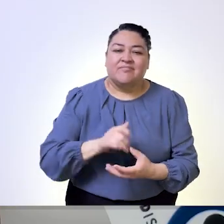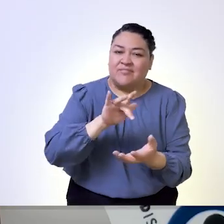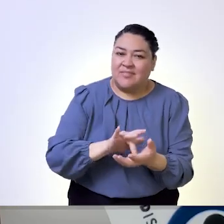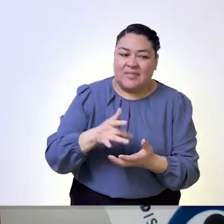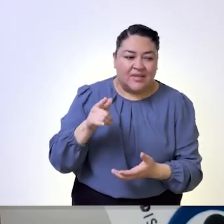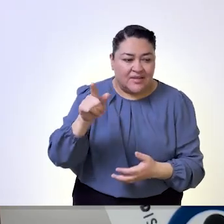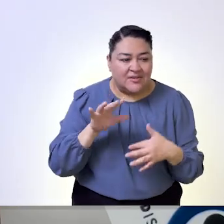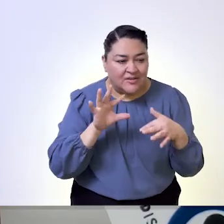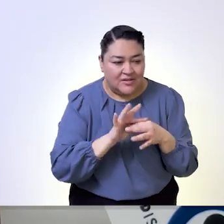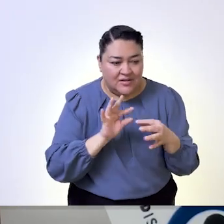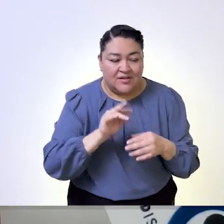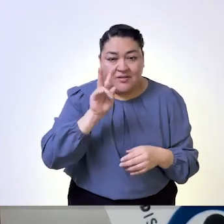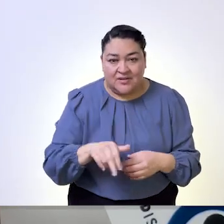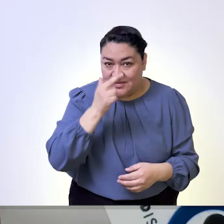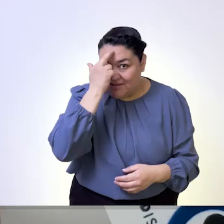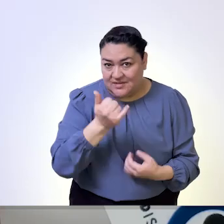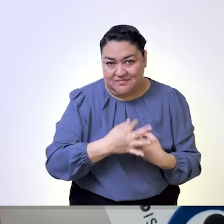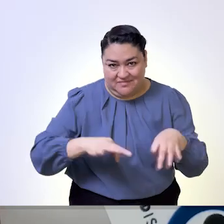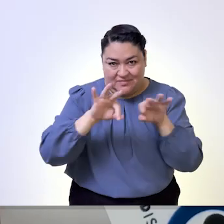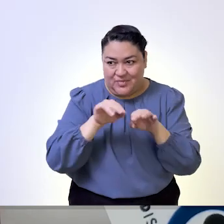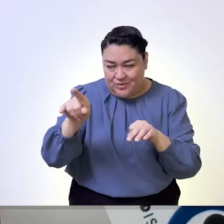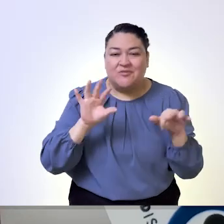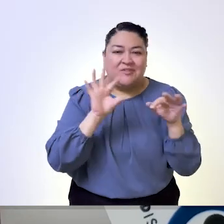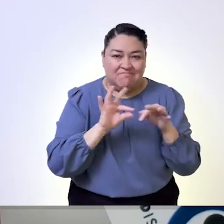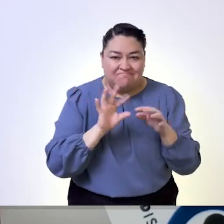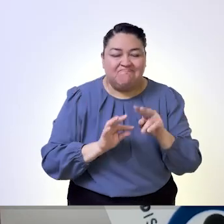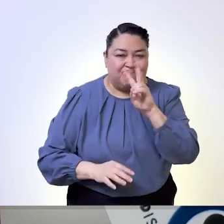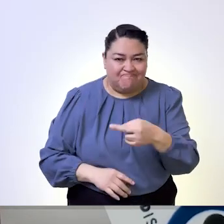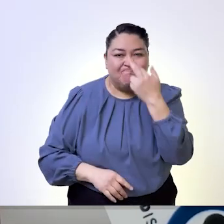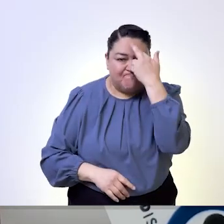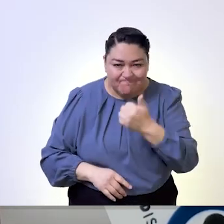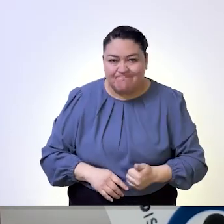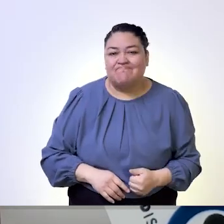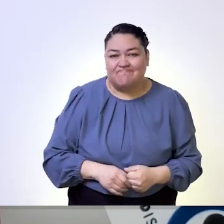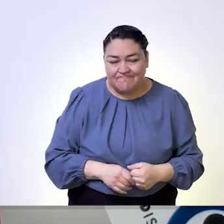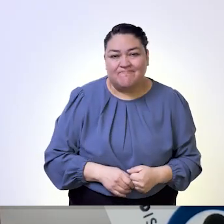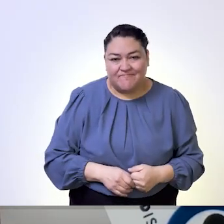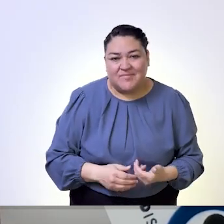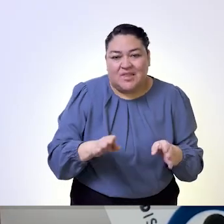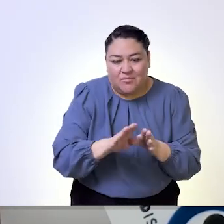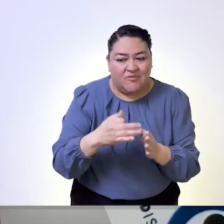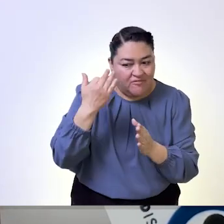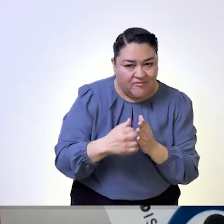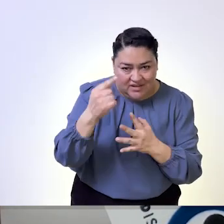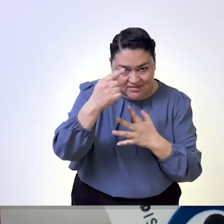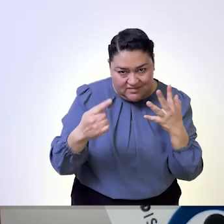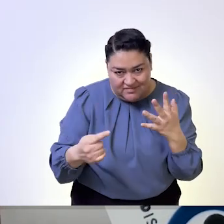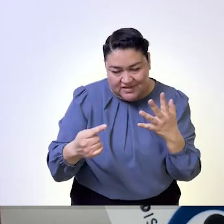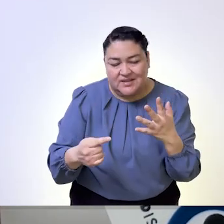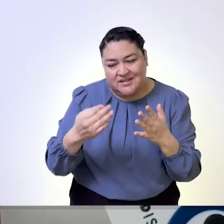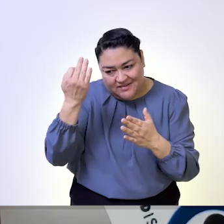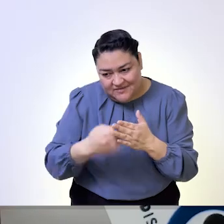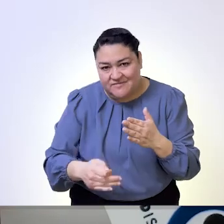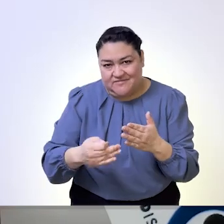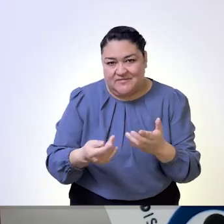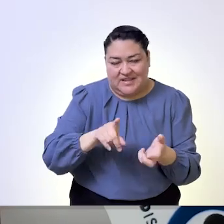Muchas gracias, Enrique. Sin duda es relevante este reconocimiento que refieres de estas áreas de oportunidad